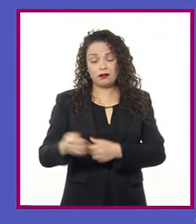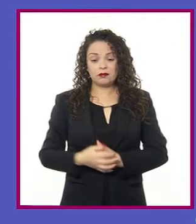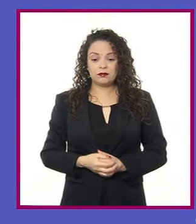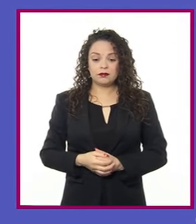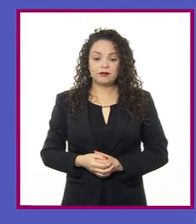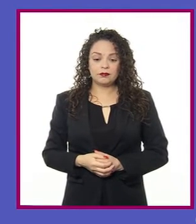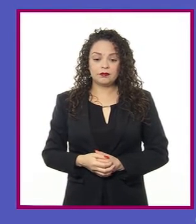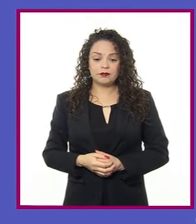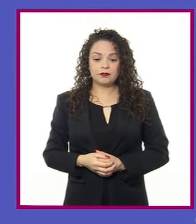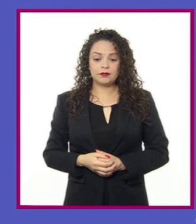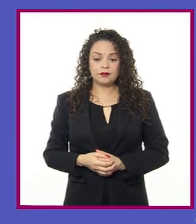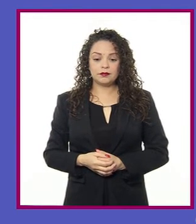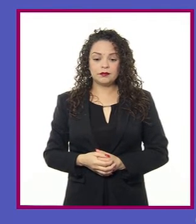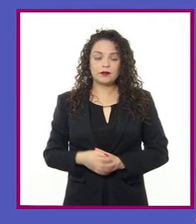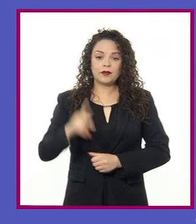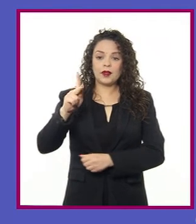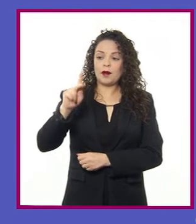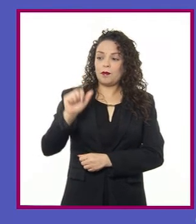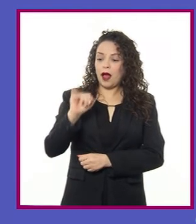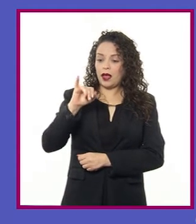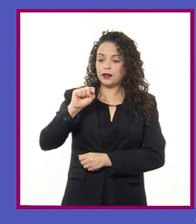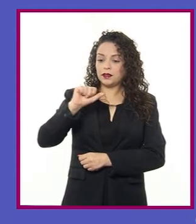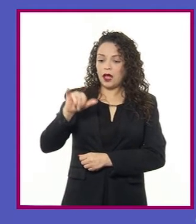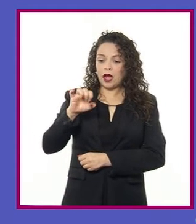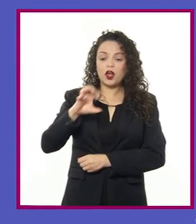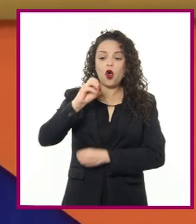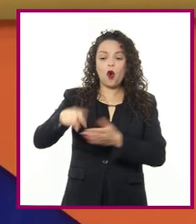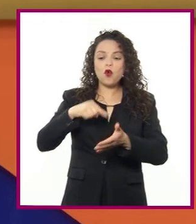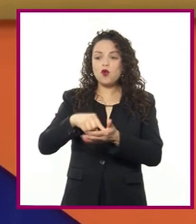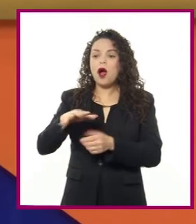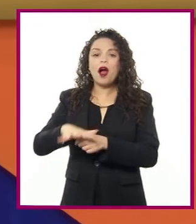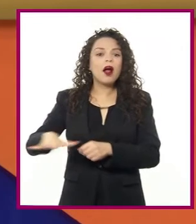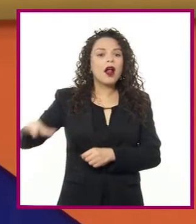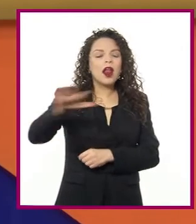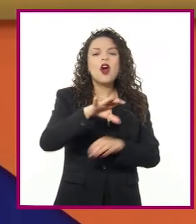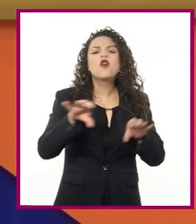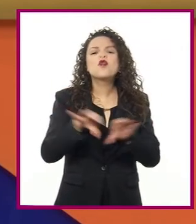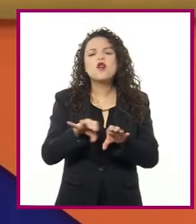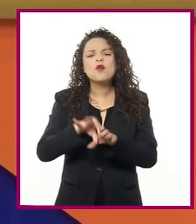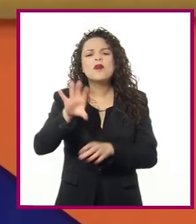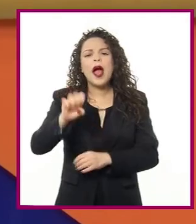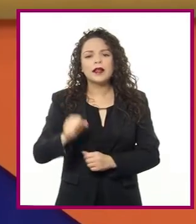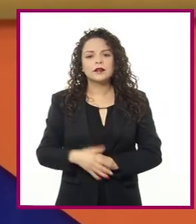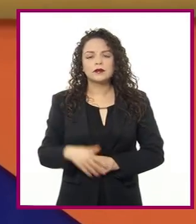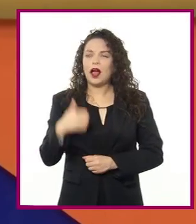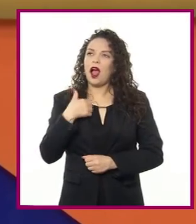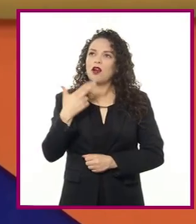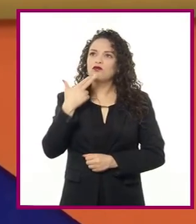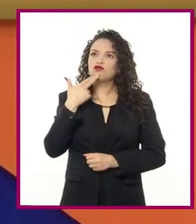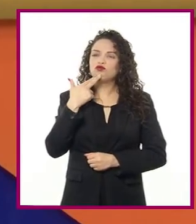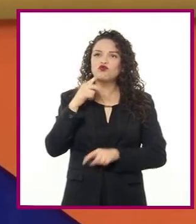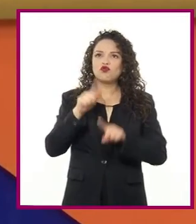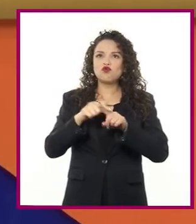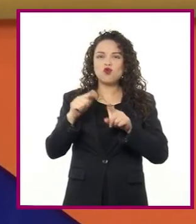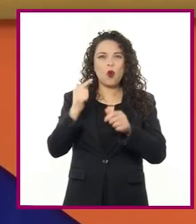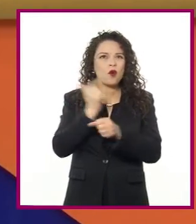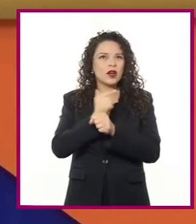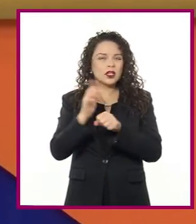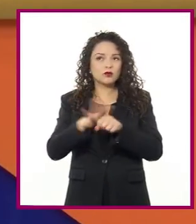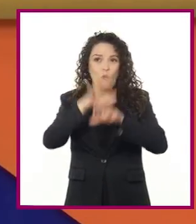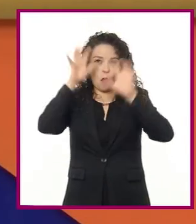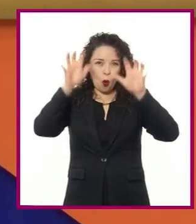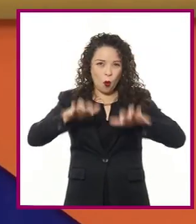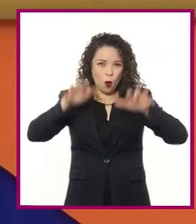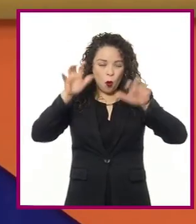¿Cómo es el paisaje o el entorno? Yo usaría colores grisáceos por la lluvia, la